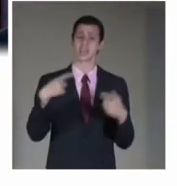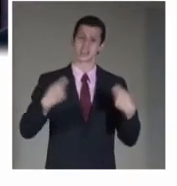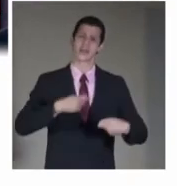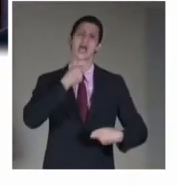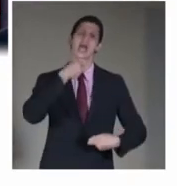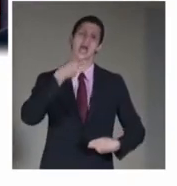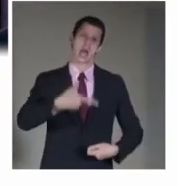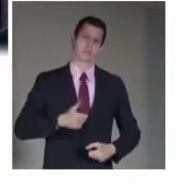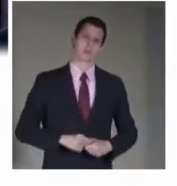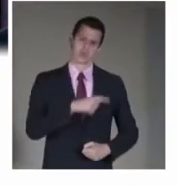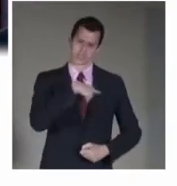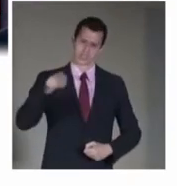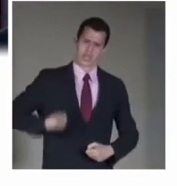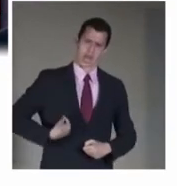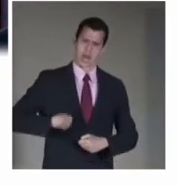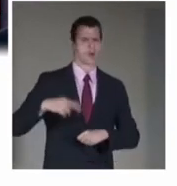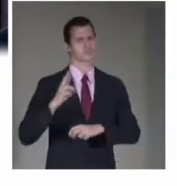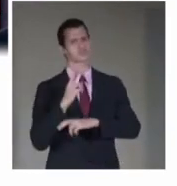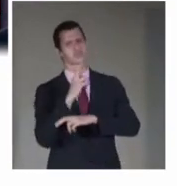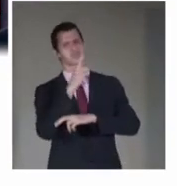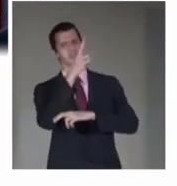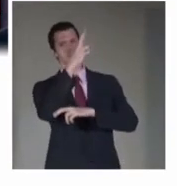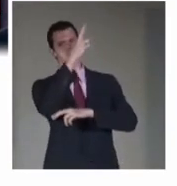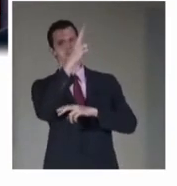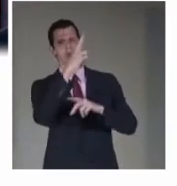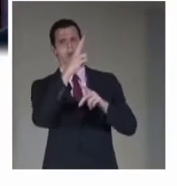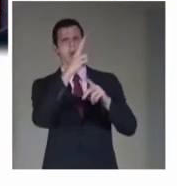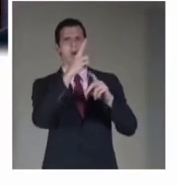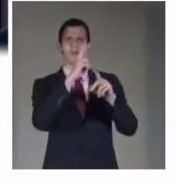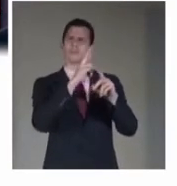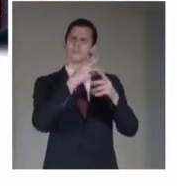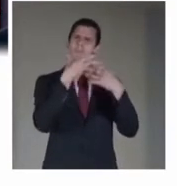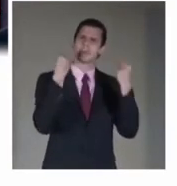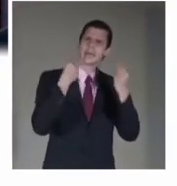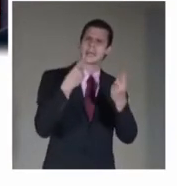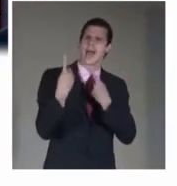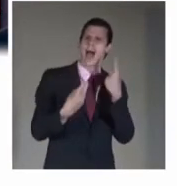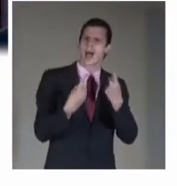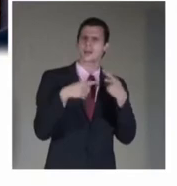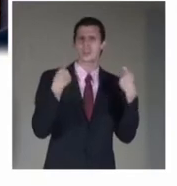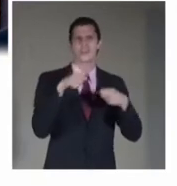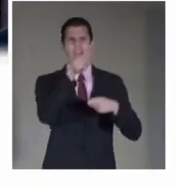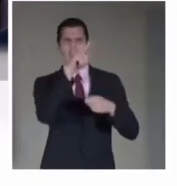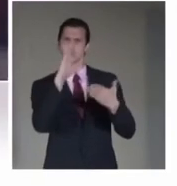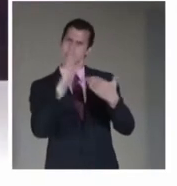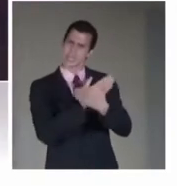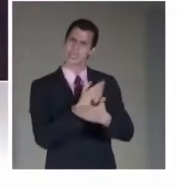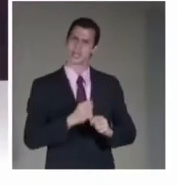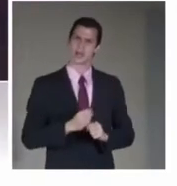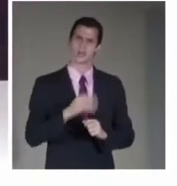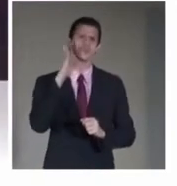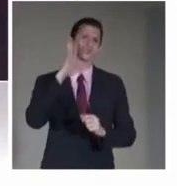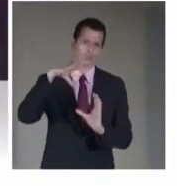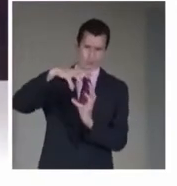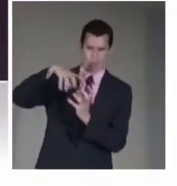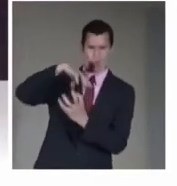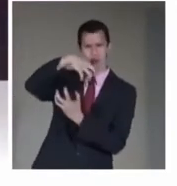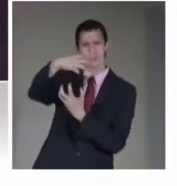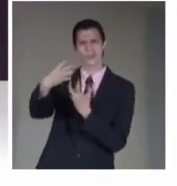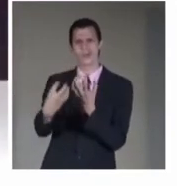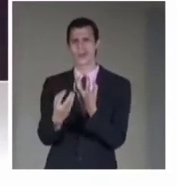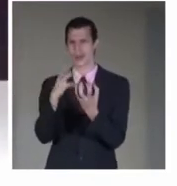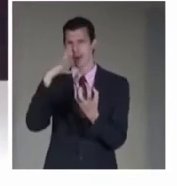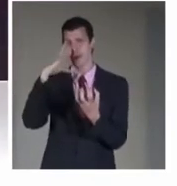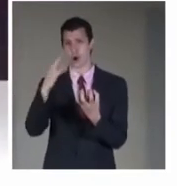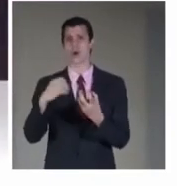esto maximizar la transparencia transparencia dijo sobre estas operaciones dijo bill nelson el actor